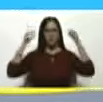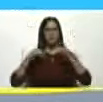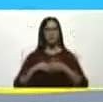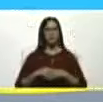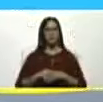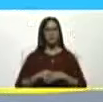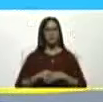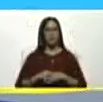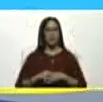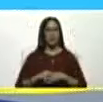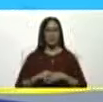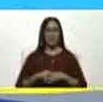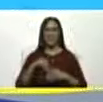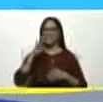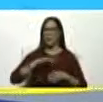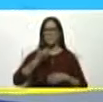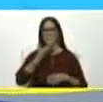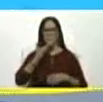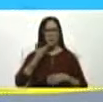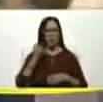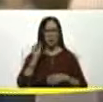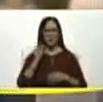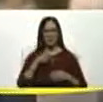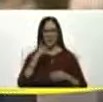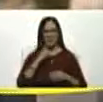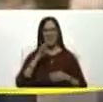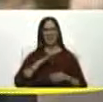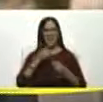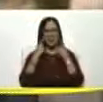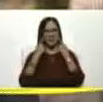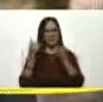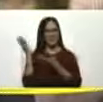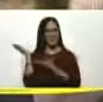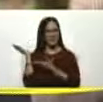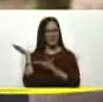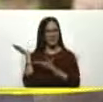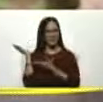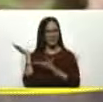Cristóbal está en el mejor momento político que jamás lo he visto.